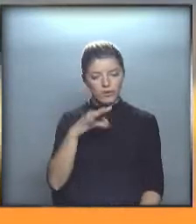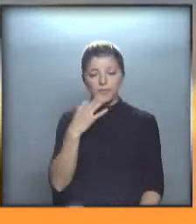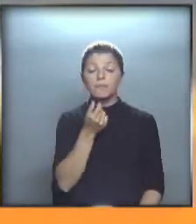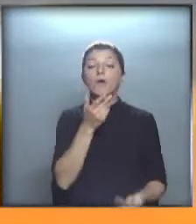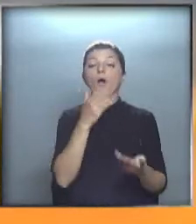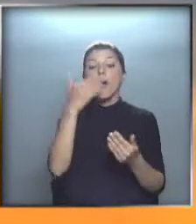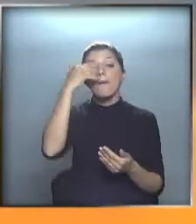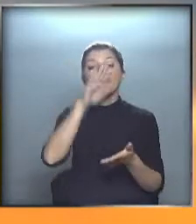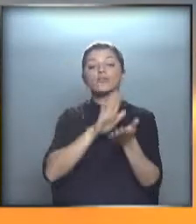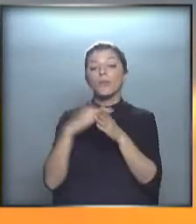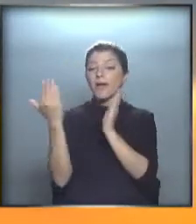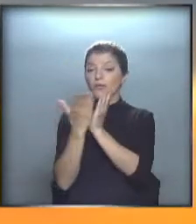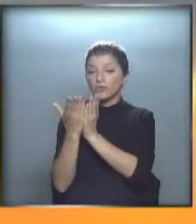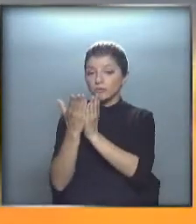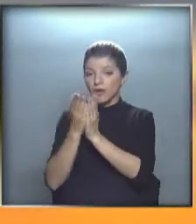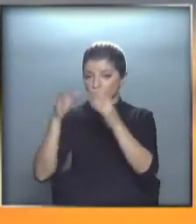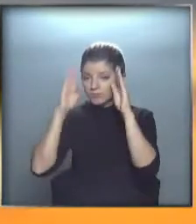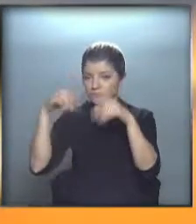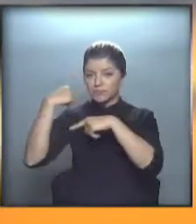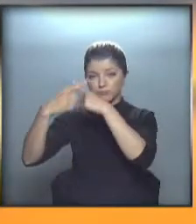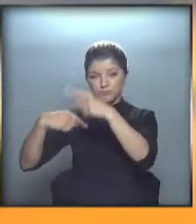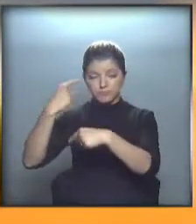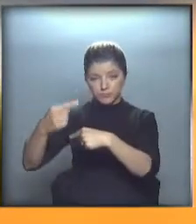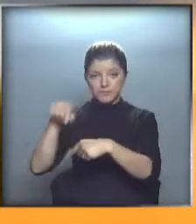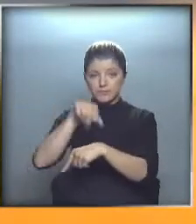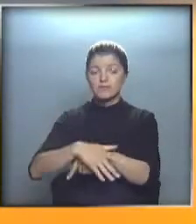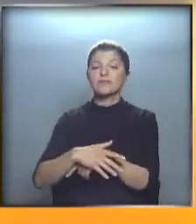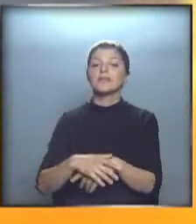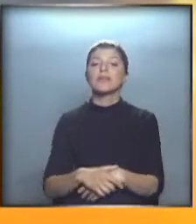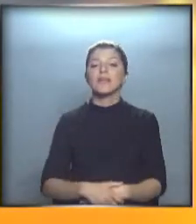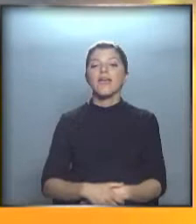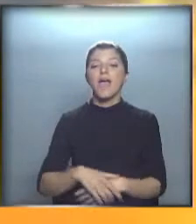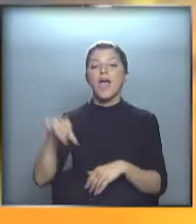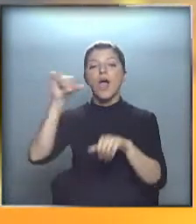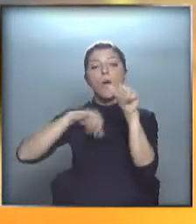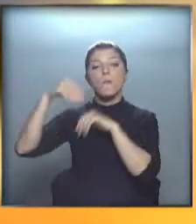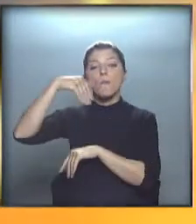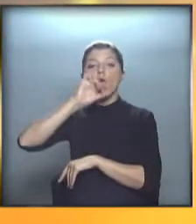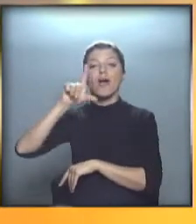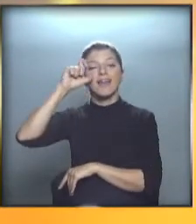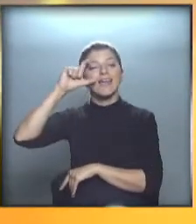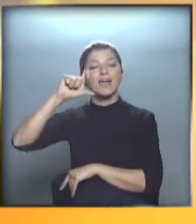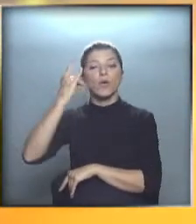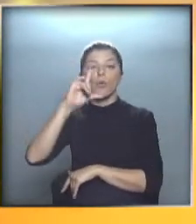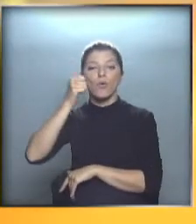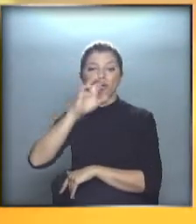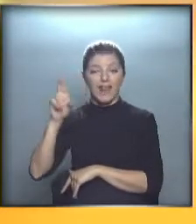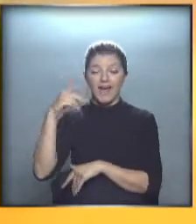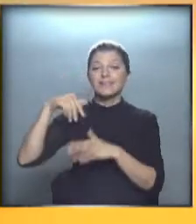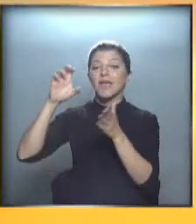carrera, voy a estudiar licenciatura en biología molecular en San Luis. Así que me voy a ir a San